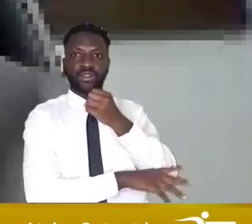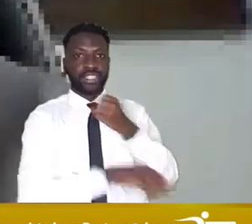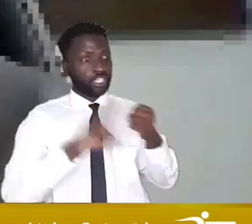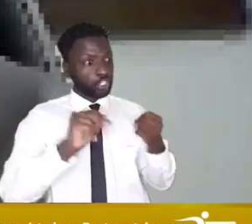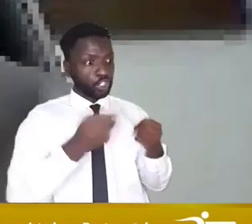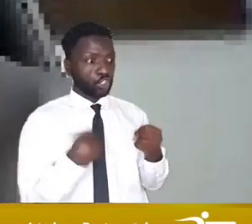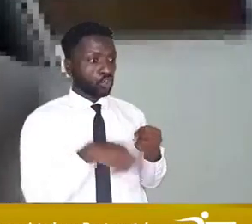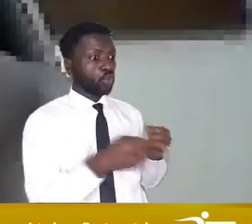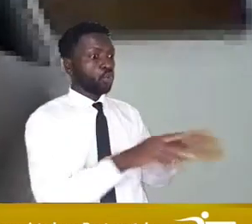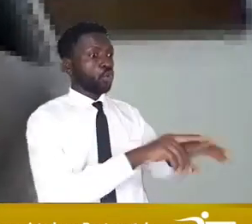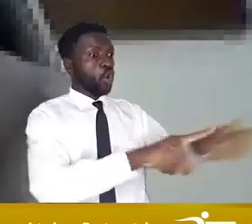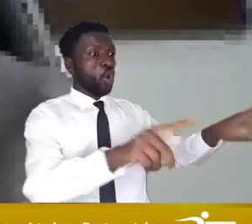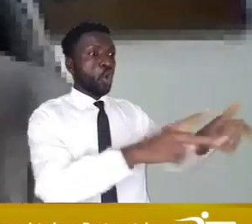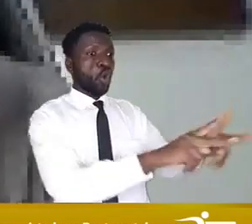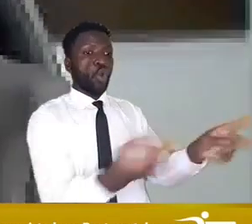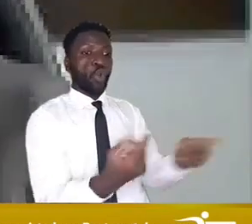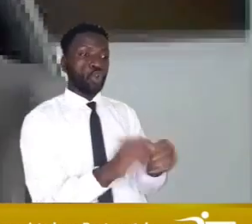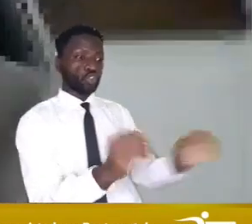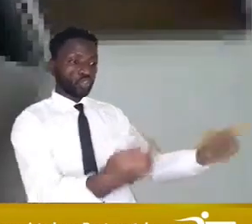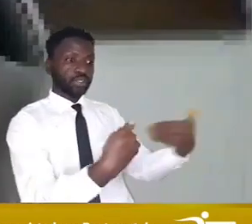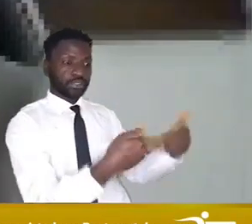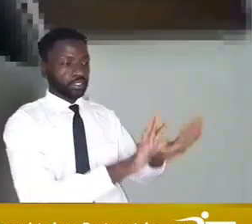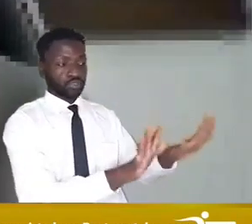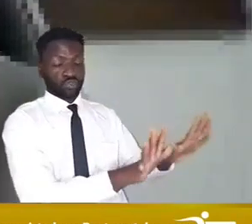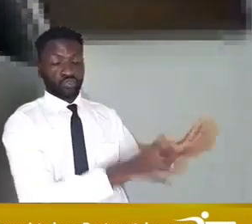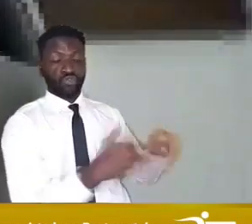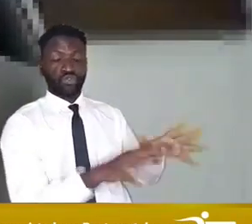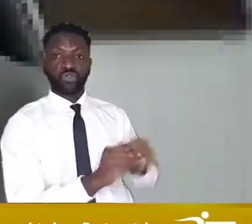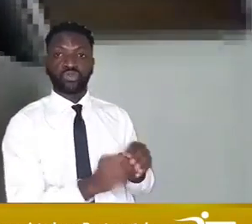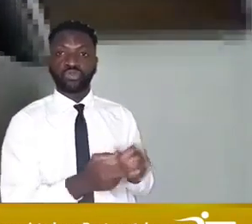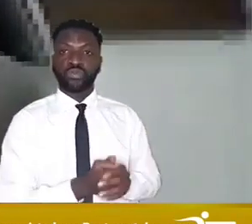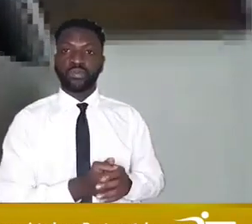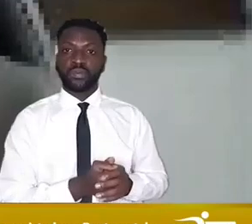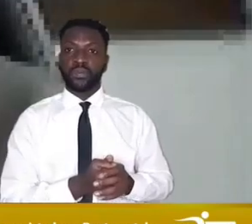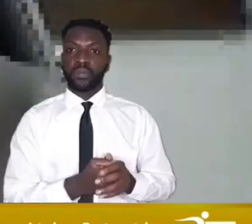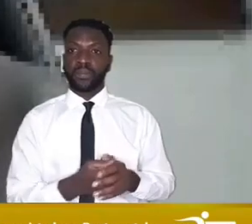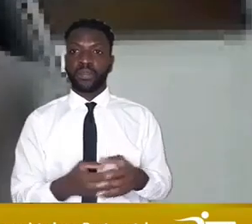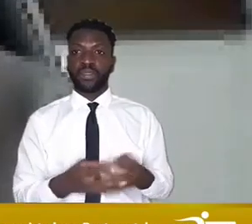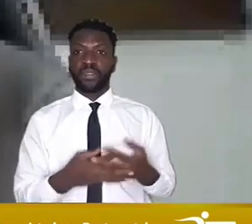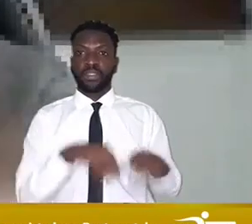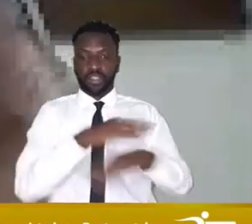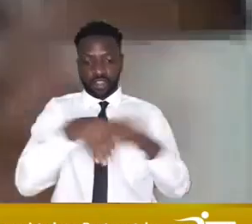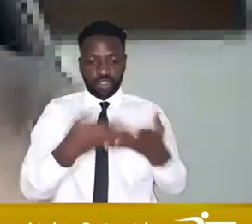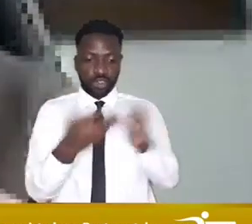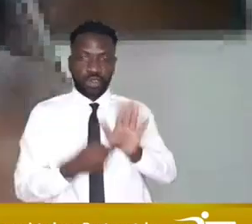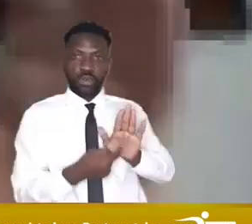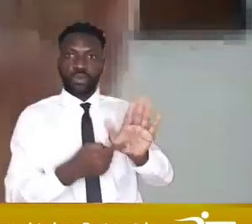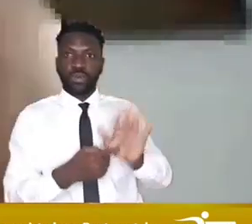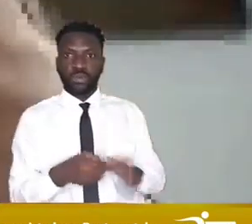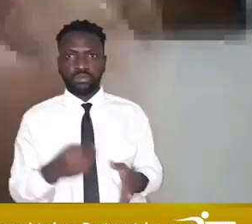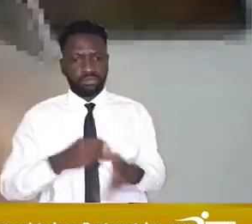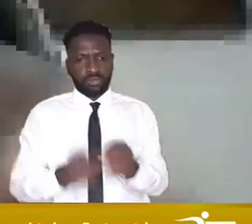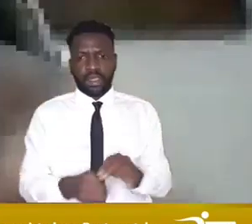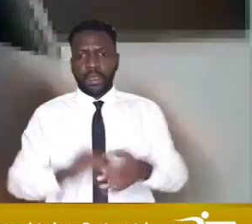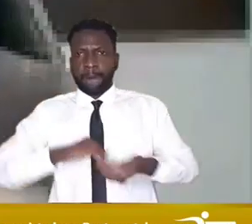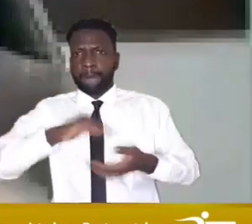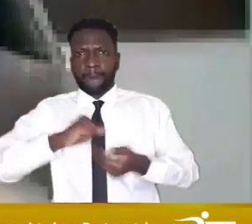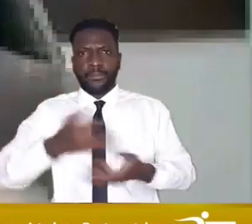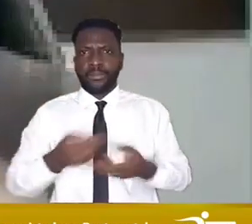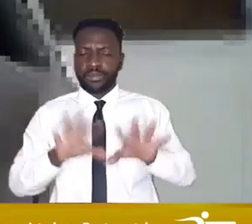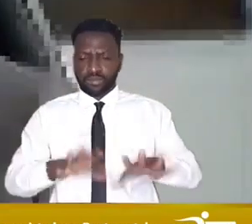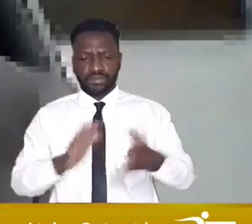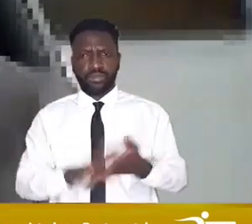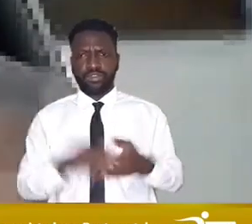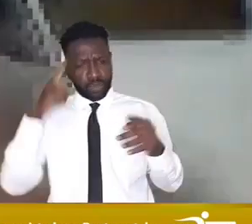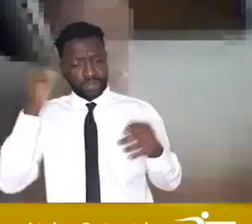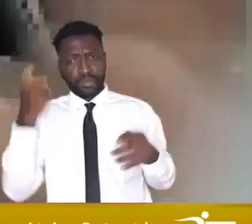hagan. A veces creo que hemos tomado las cosas muy ligeramente, ¿no? De todos modos, además tiene un pensamiento, pero